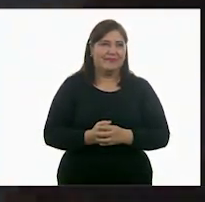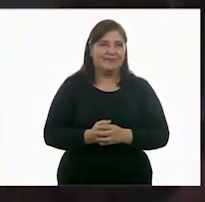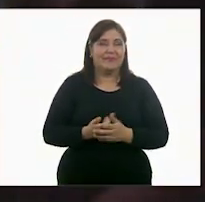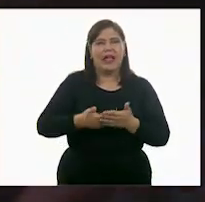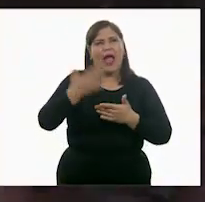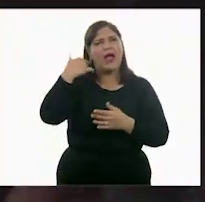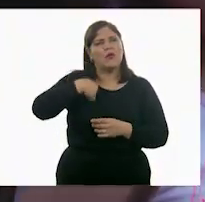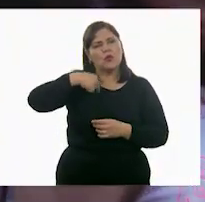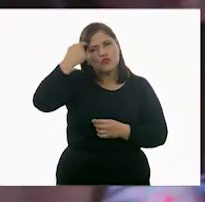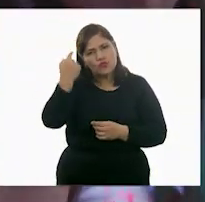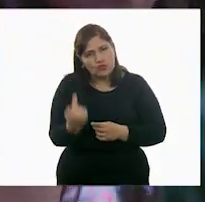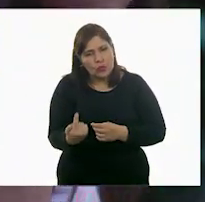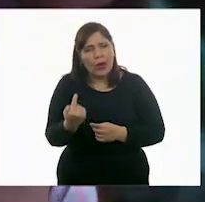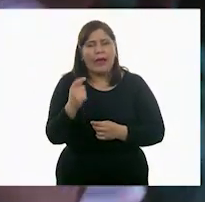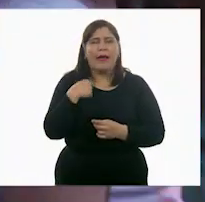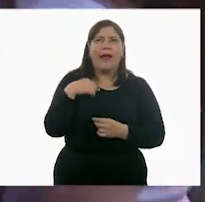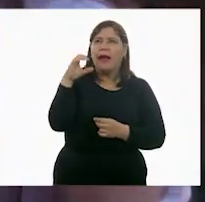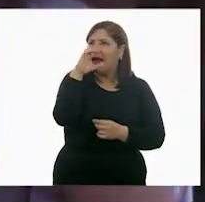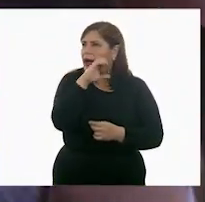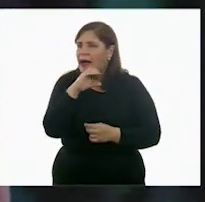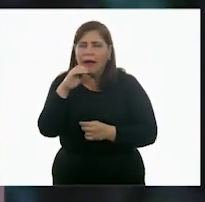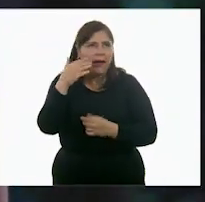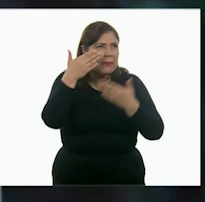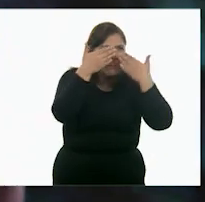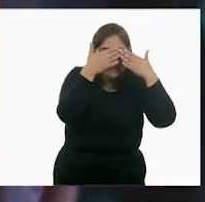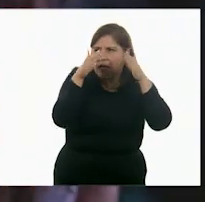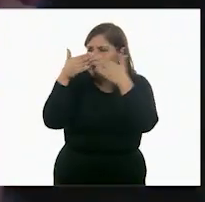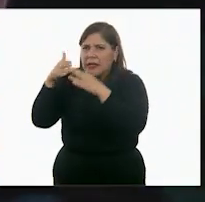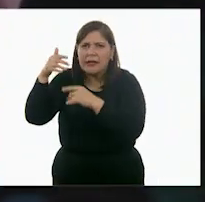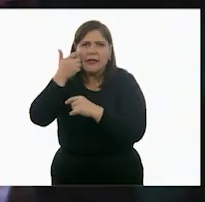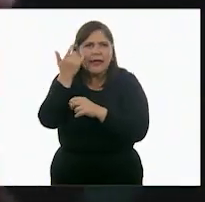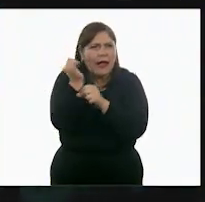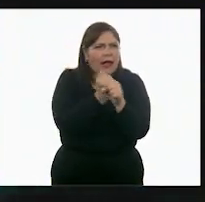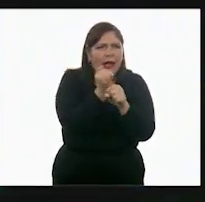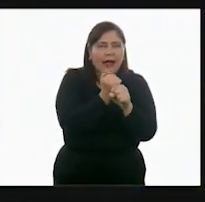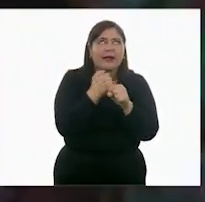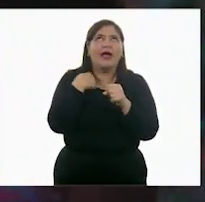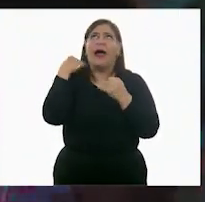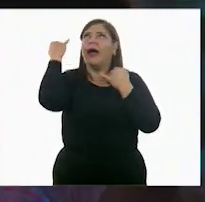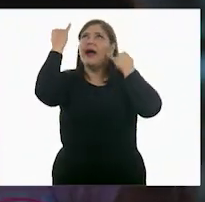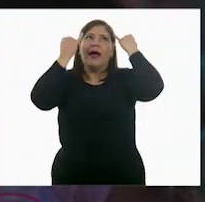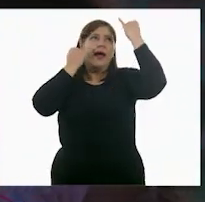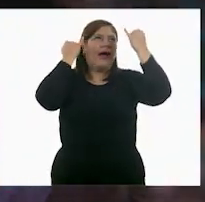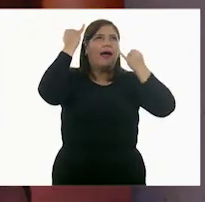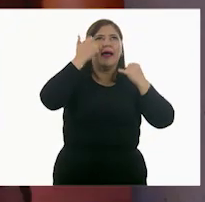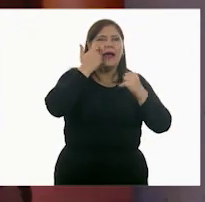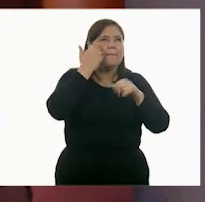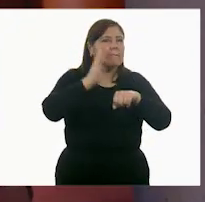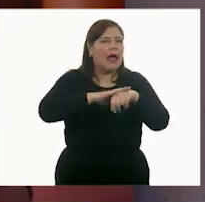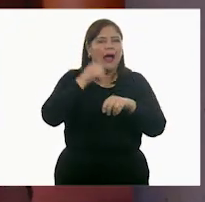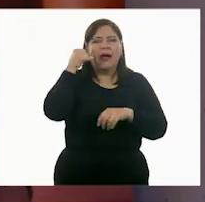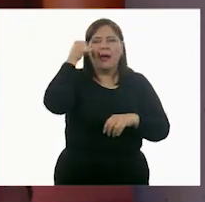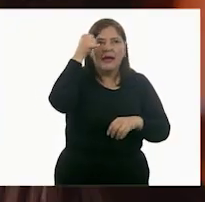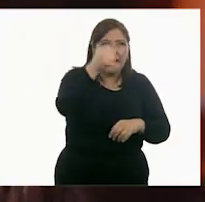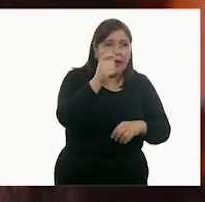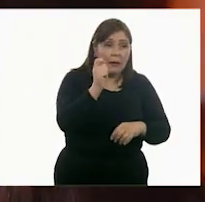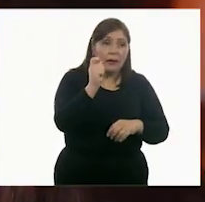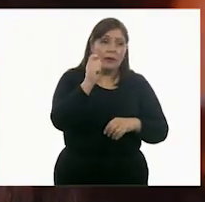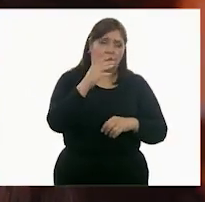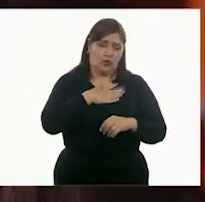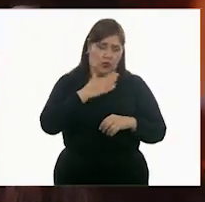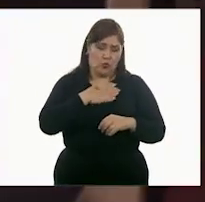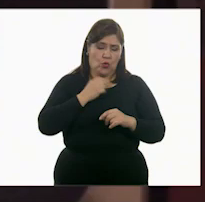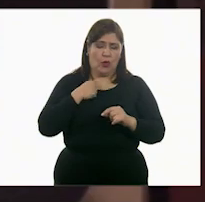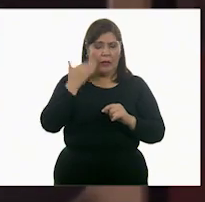Cuando era pequeña, la curiosidad por explorar siempre llevaba mi imaginación muy lejos. Y aunque soy de la